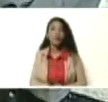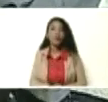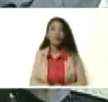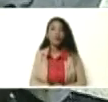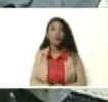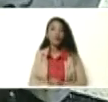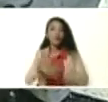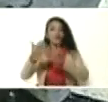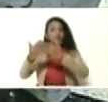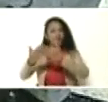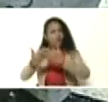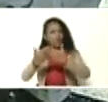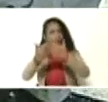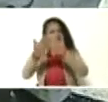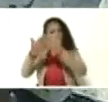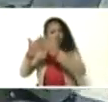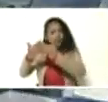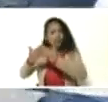estudie